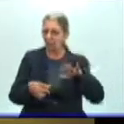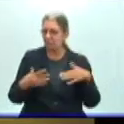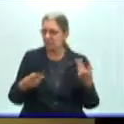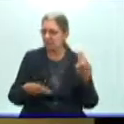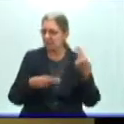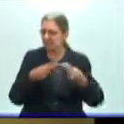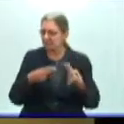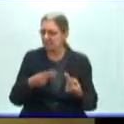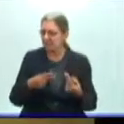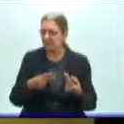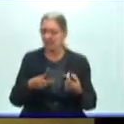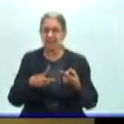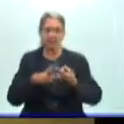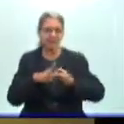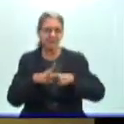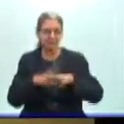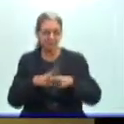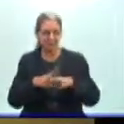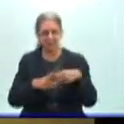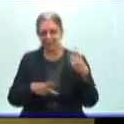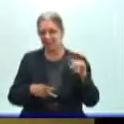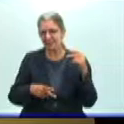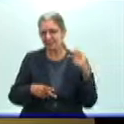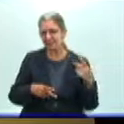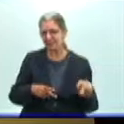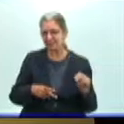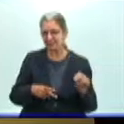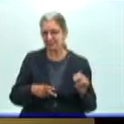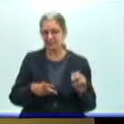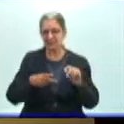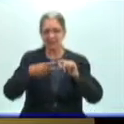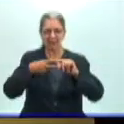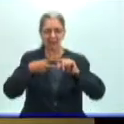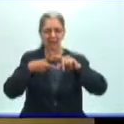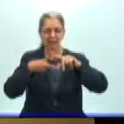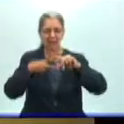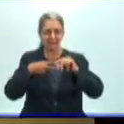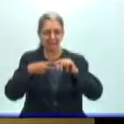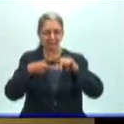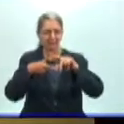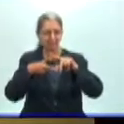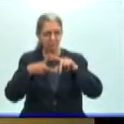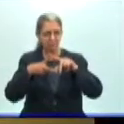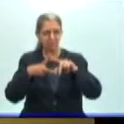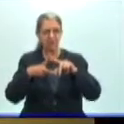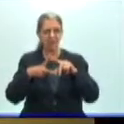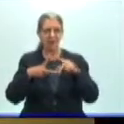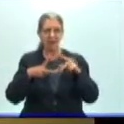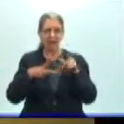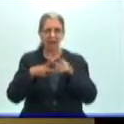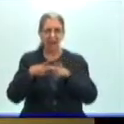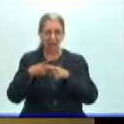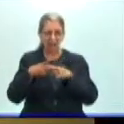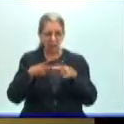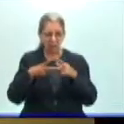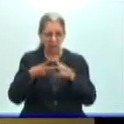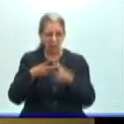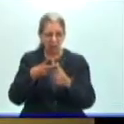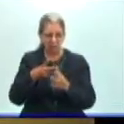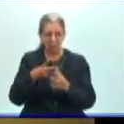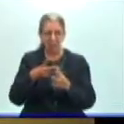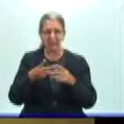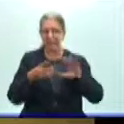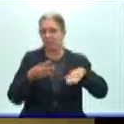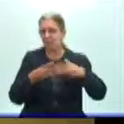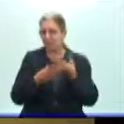resolviendo ejercicios donde calculemos amplitudes de ángulo y demostremos relaciones en la